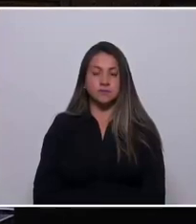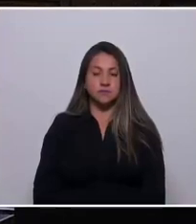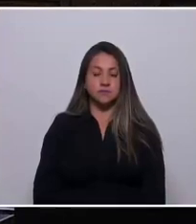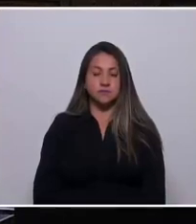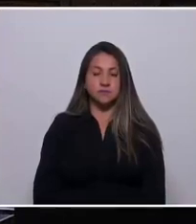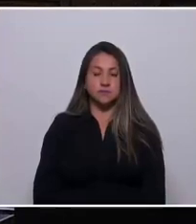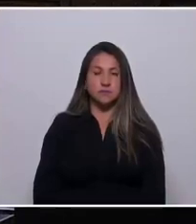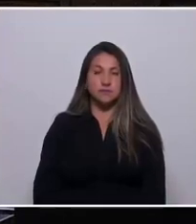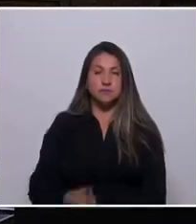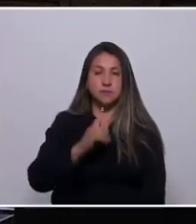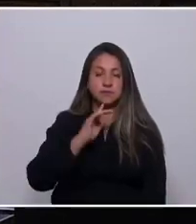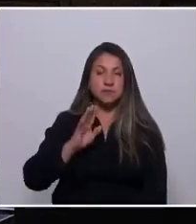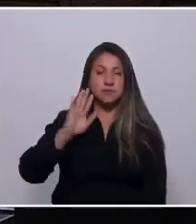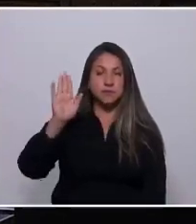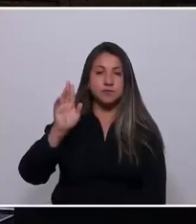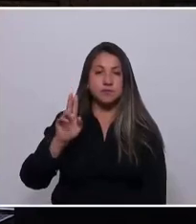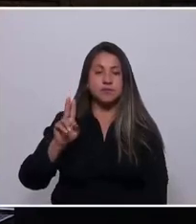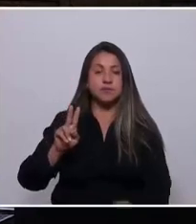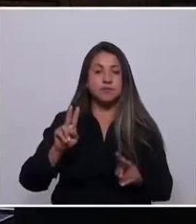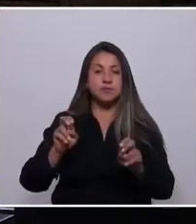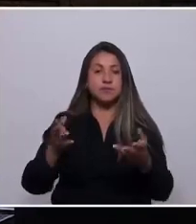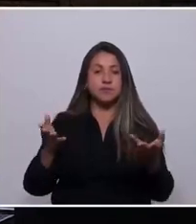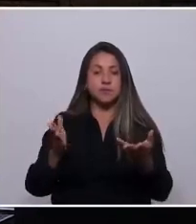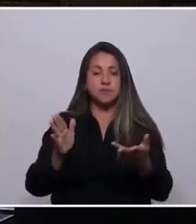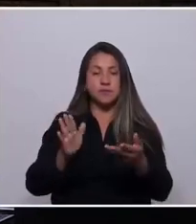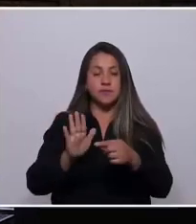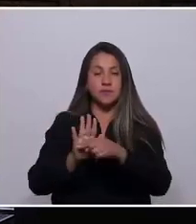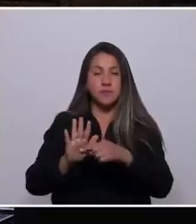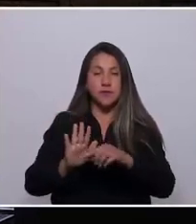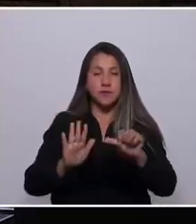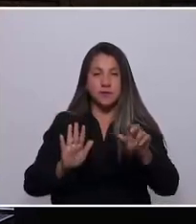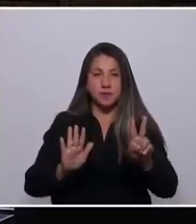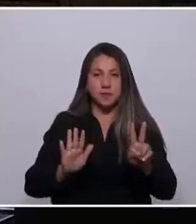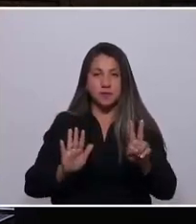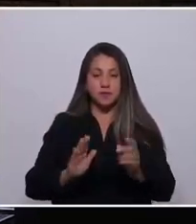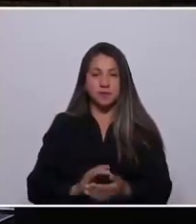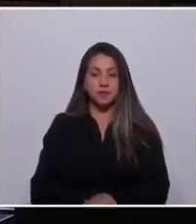Se ofrece la palabra respecto a la indicación 62.